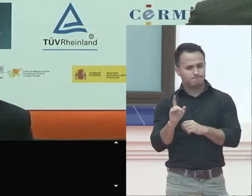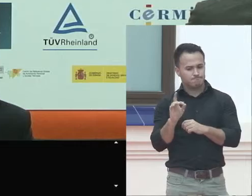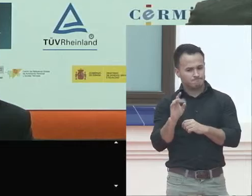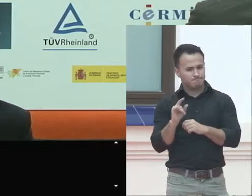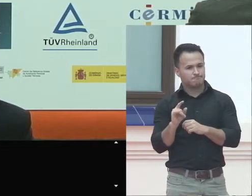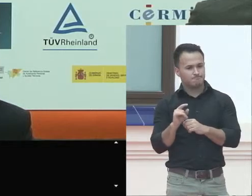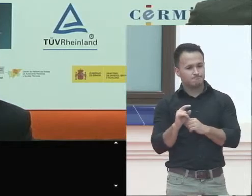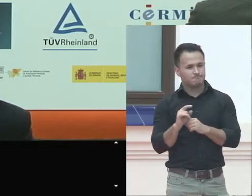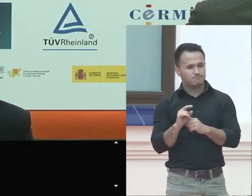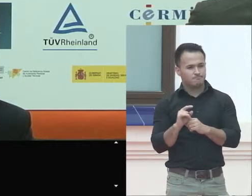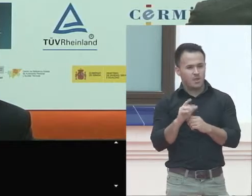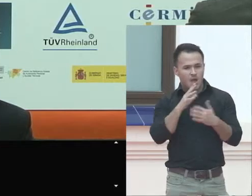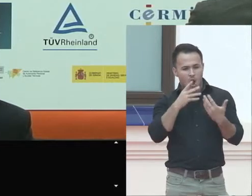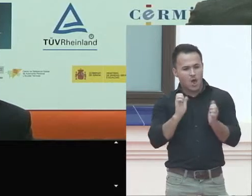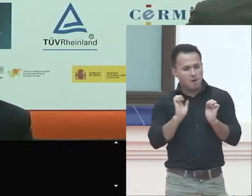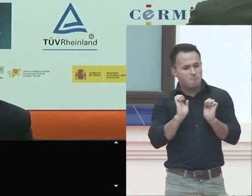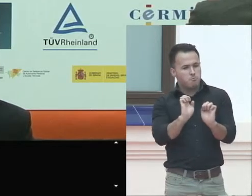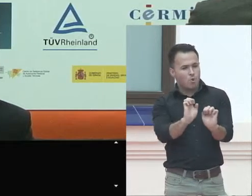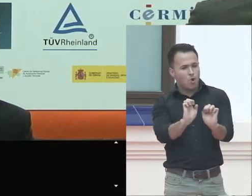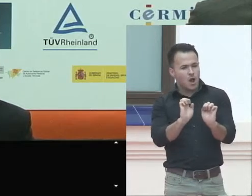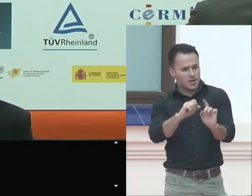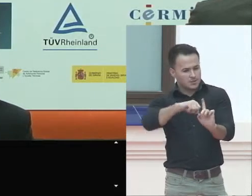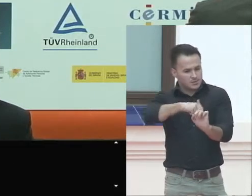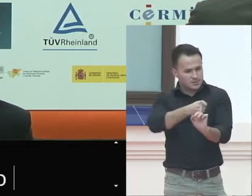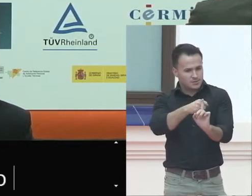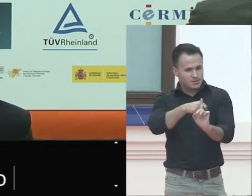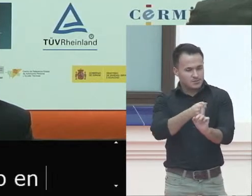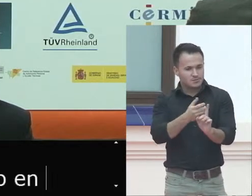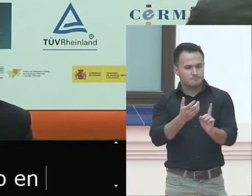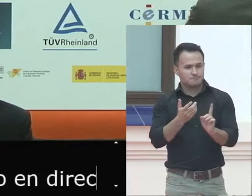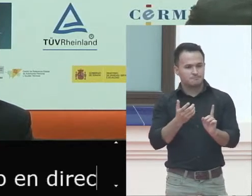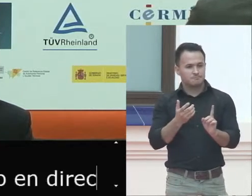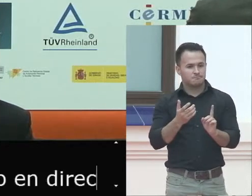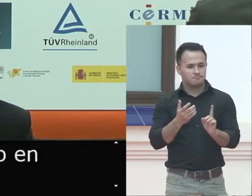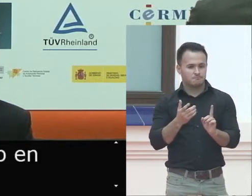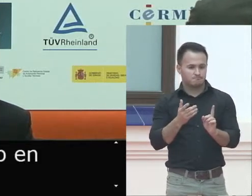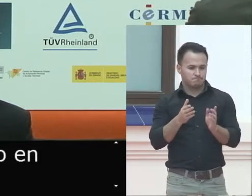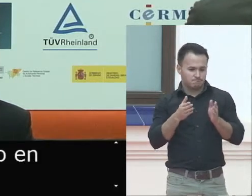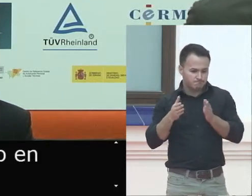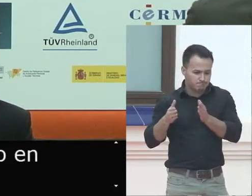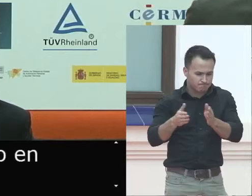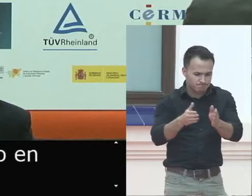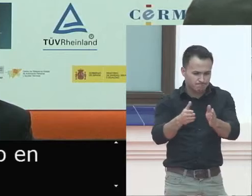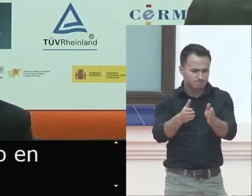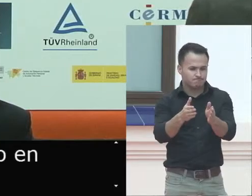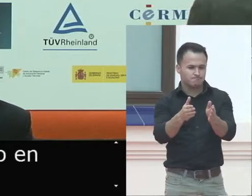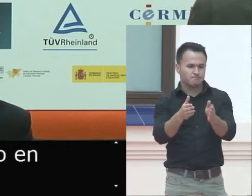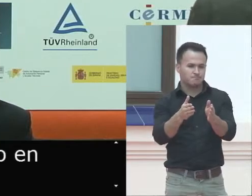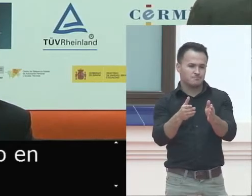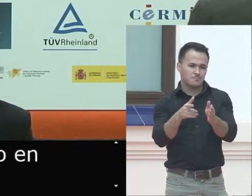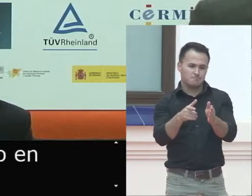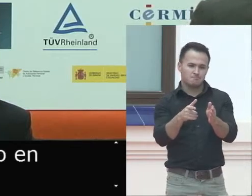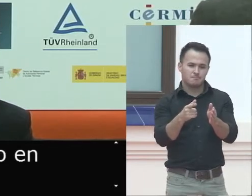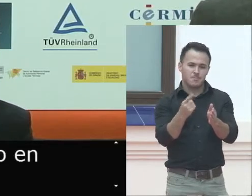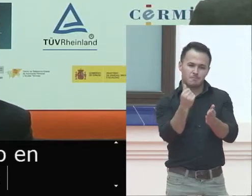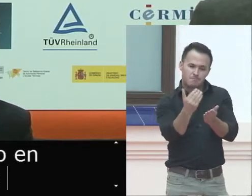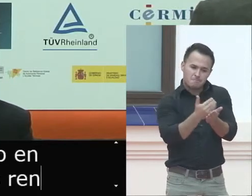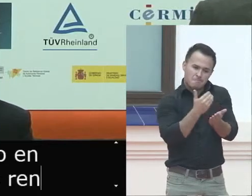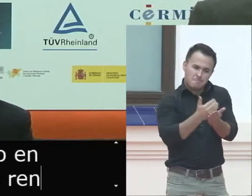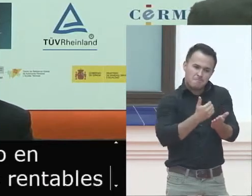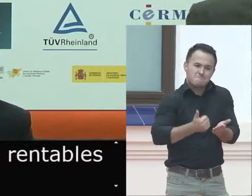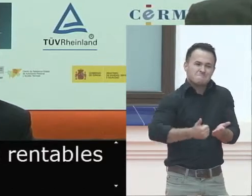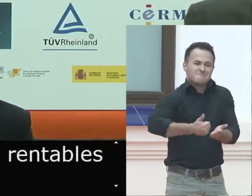están empujando en direcciones que básicamente son más rentables para